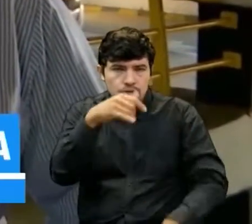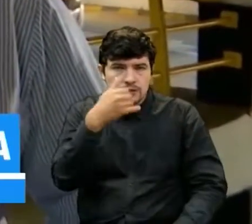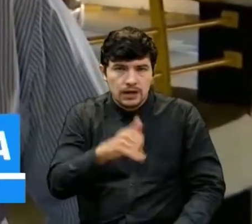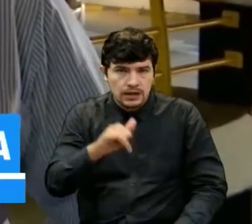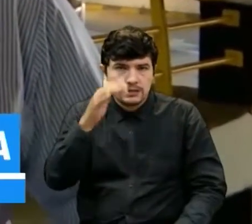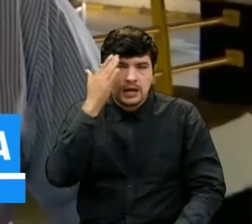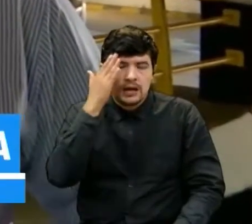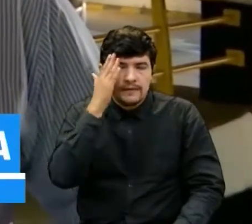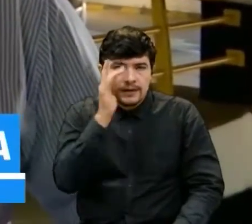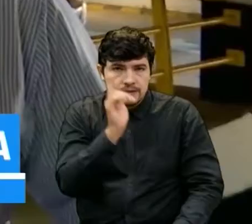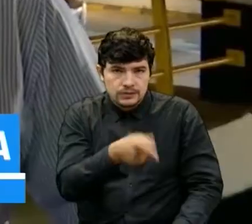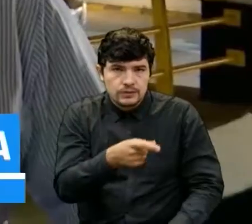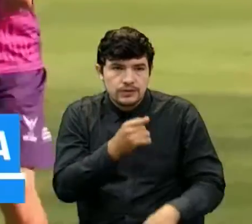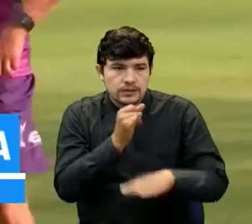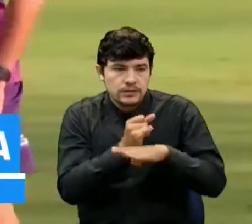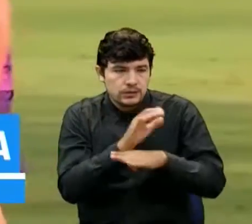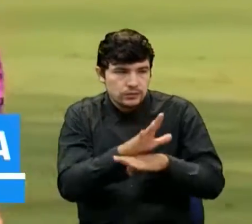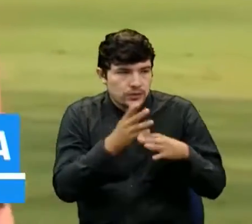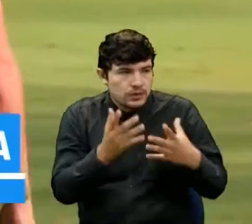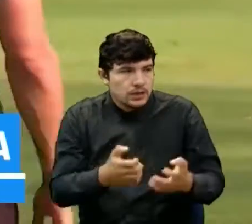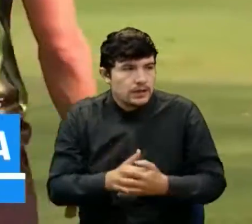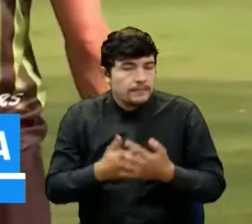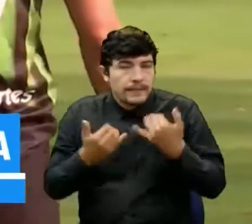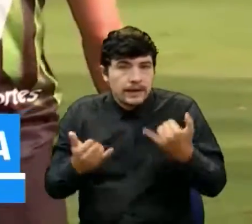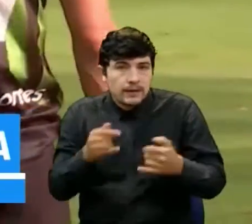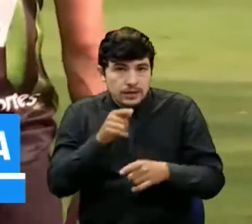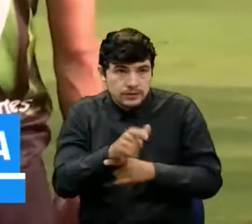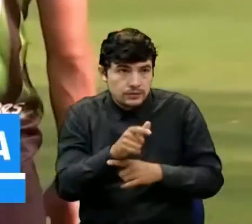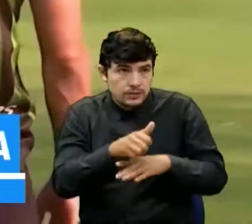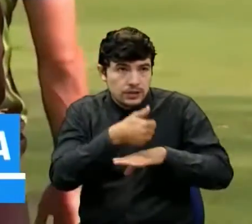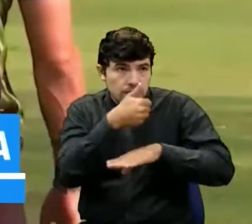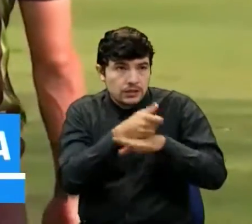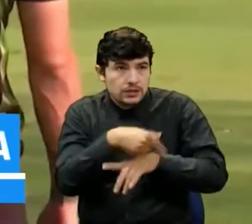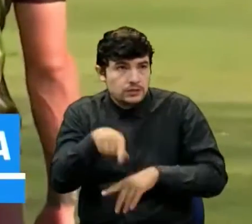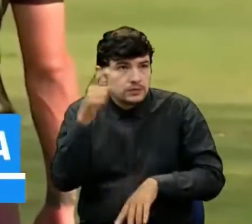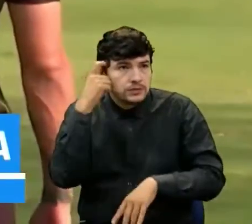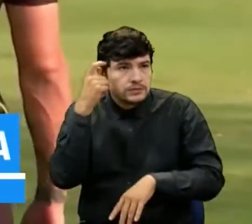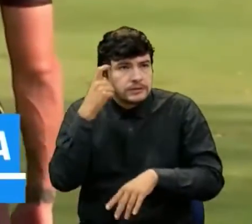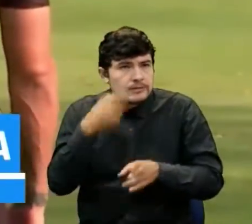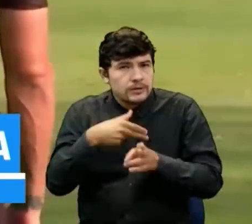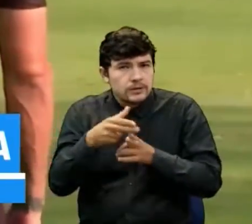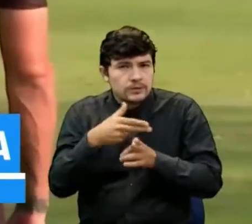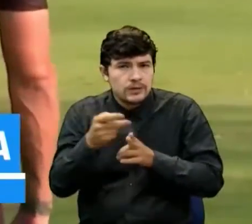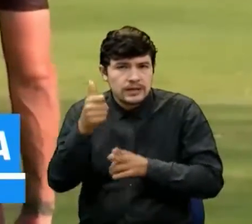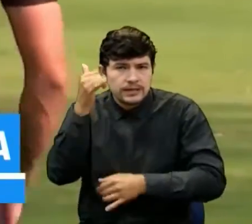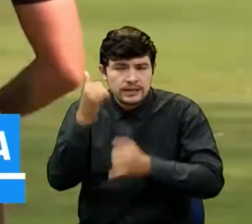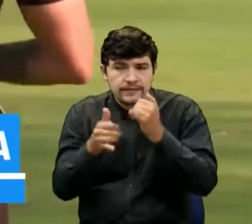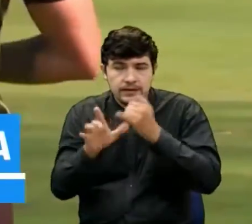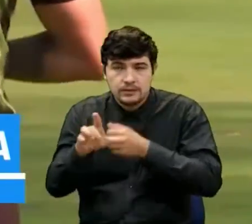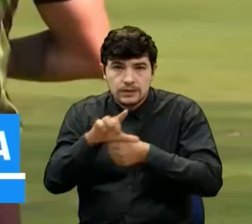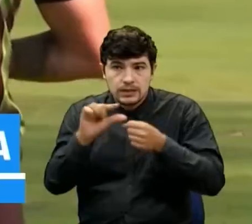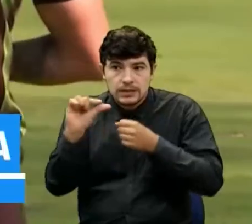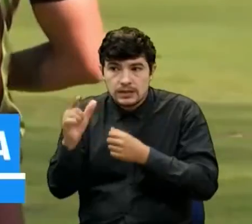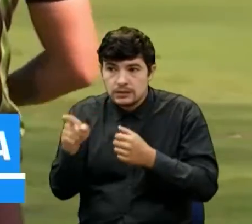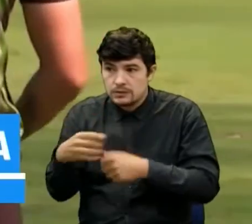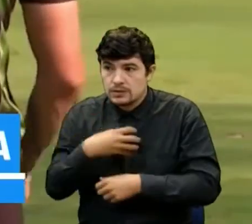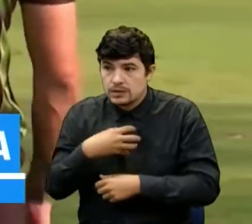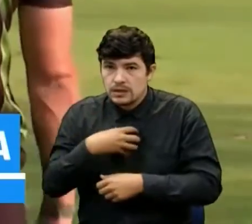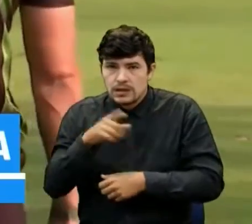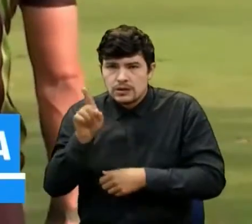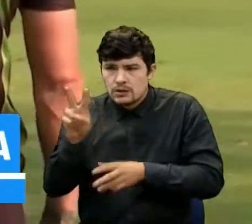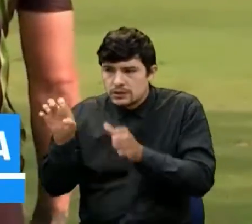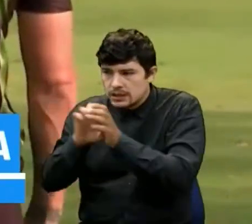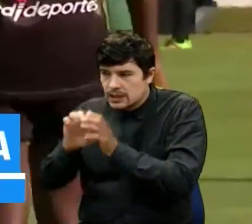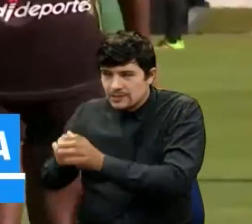lo que la institución quiere. Ahora Sanguinetti y sus dirigidos piensan en la semifinal de la liguilla, el torneo que se realiza con los 12